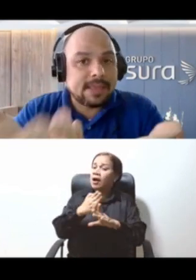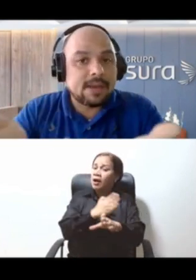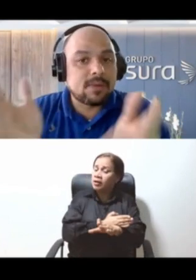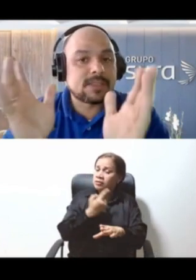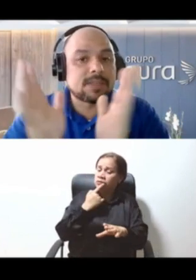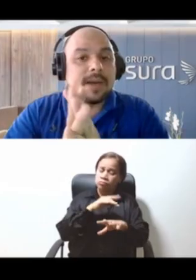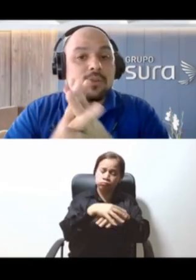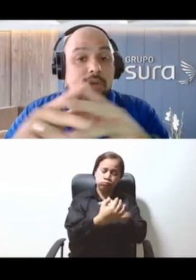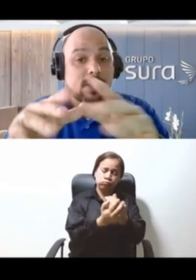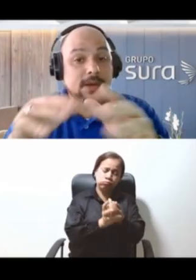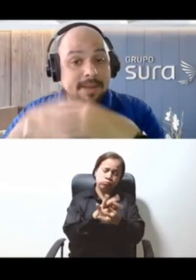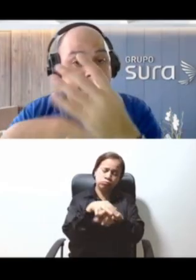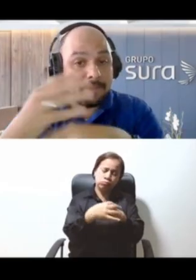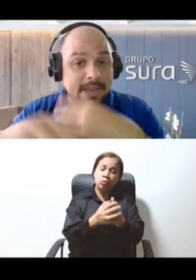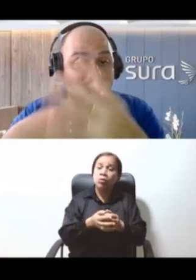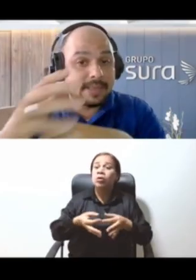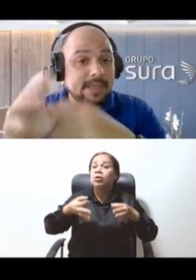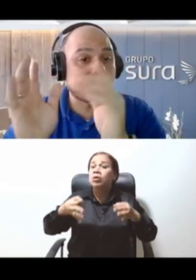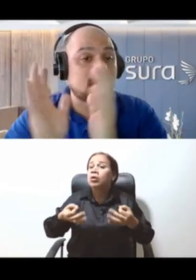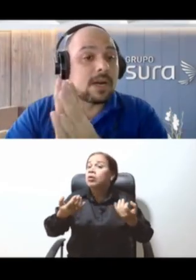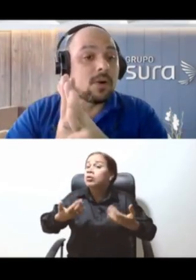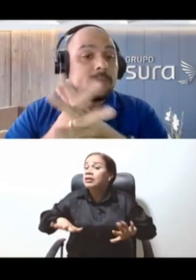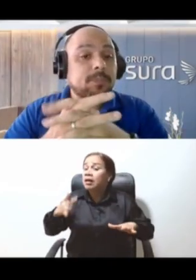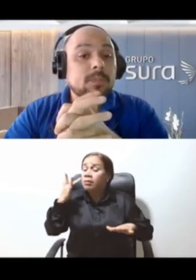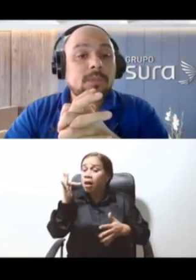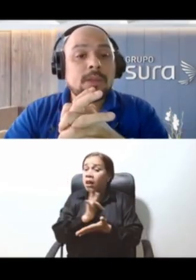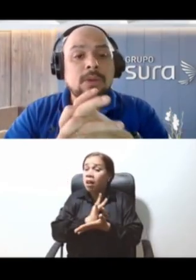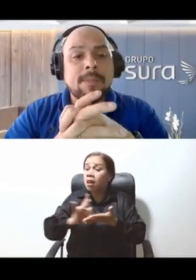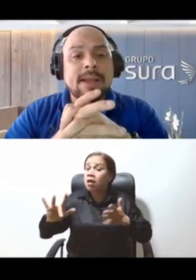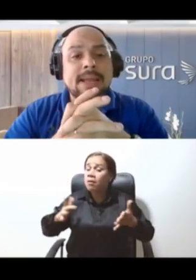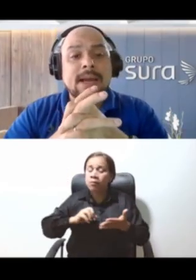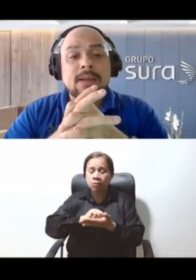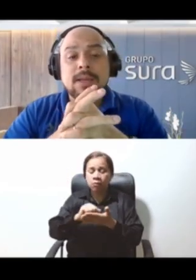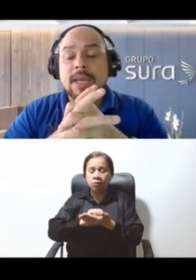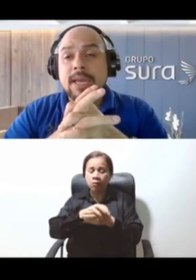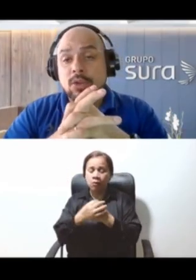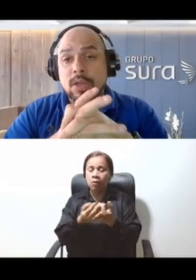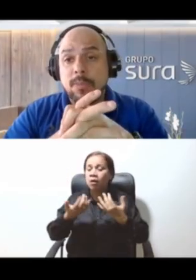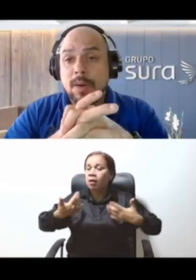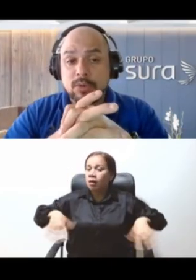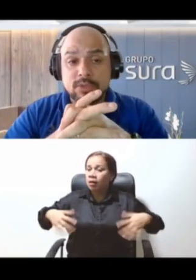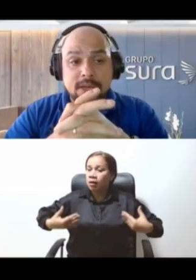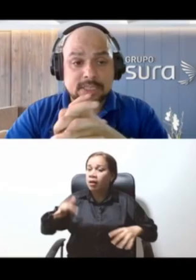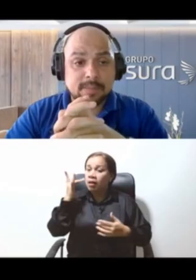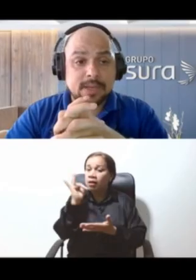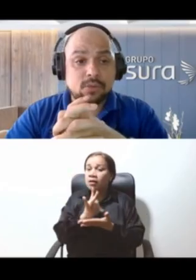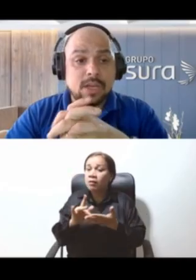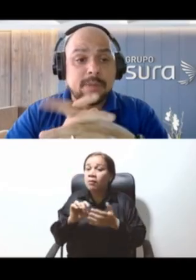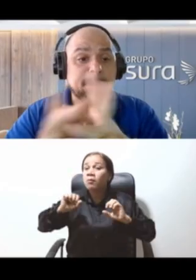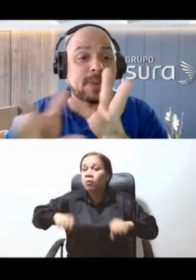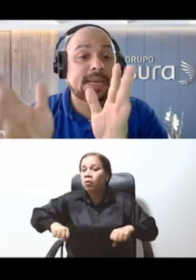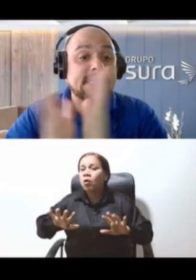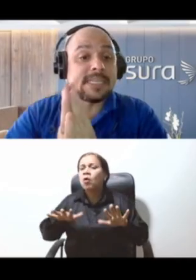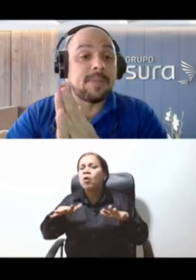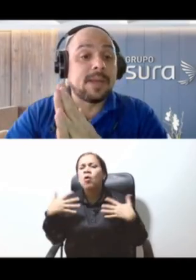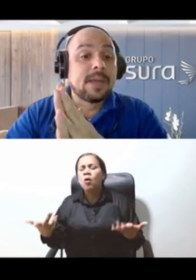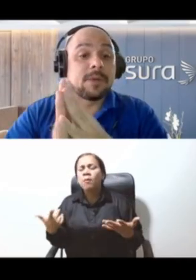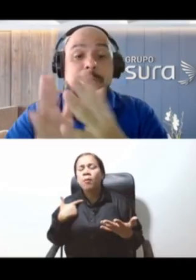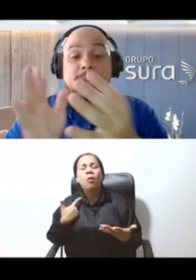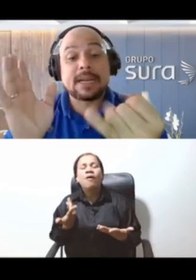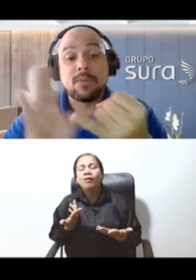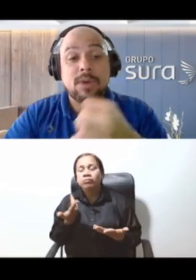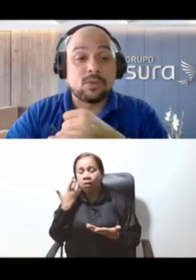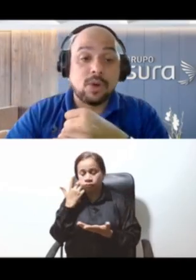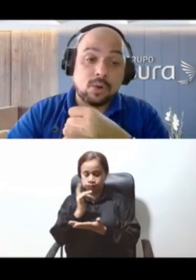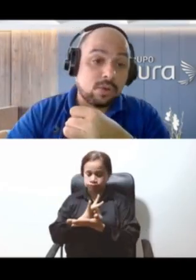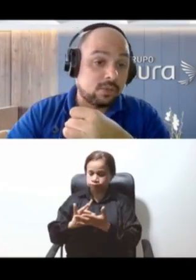o mantener nuestras manos lavaditas con jabón de una manera en donde podamos tener nuestras manitos limpias. ¿Para qué sirve?